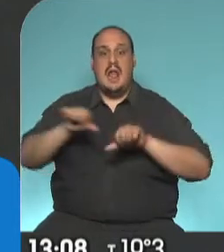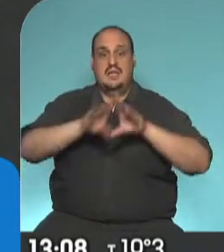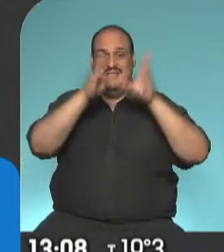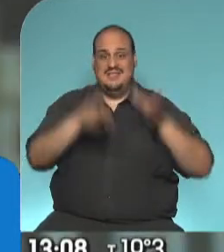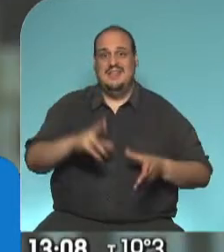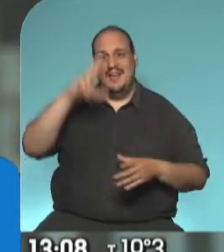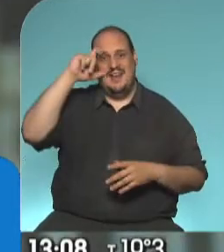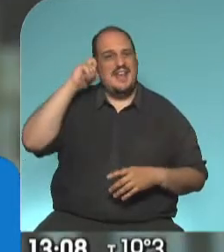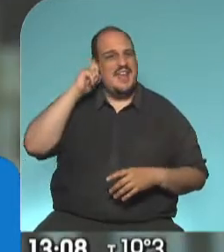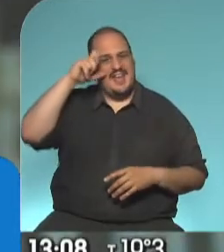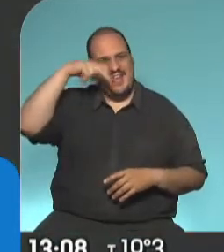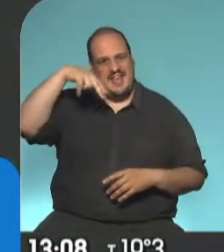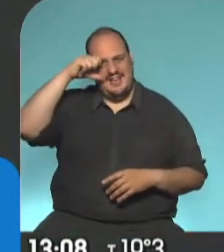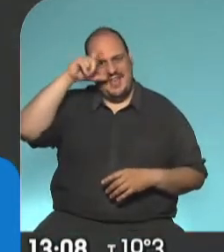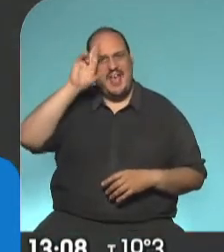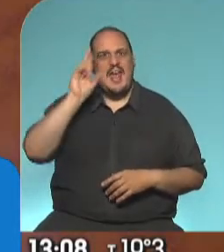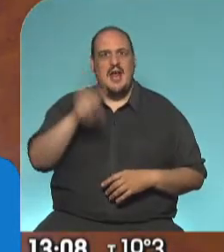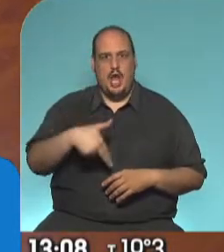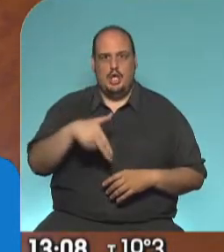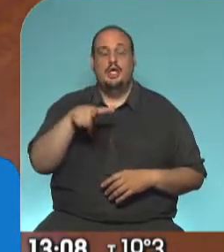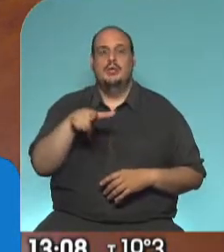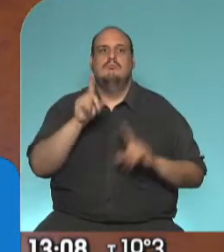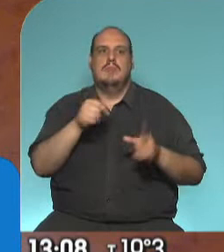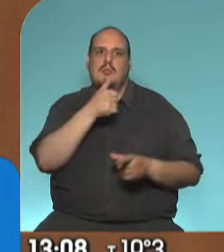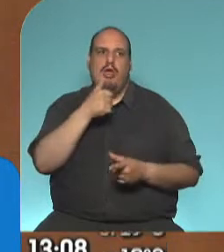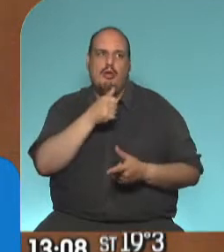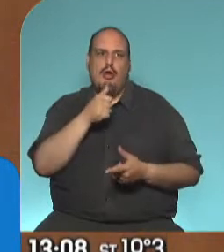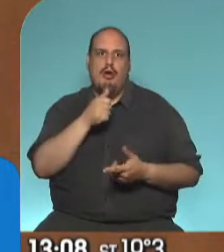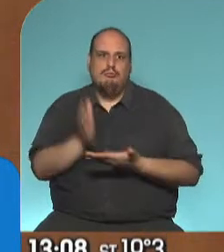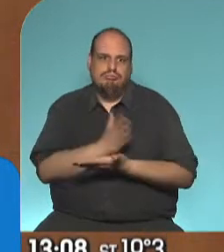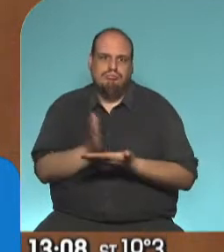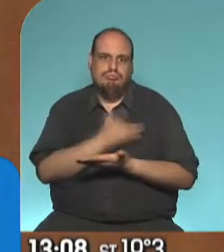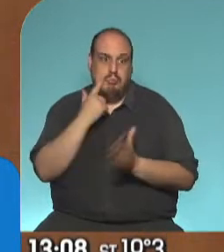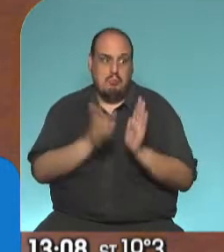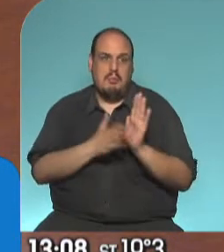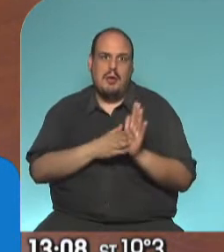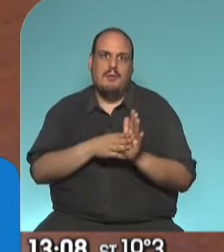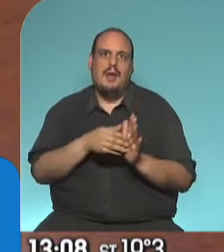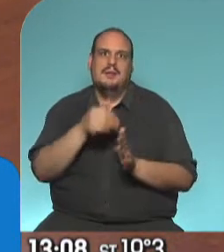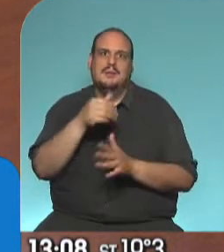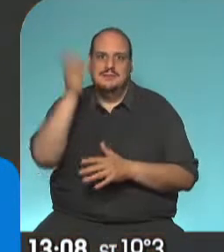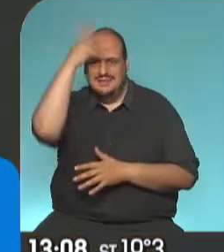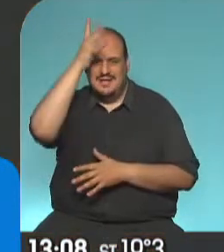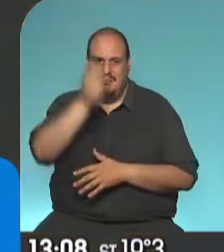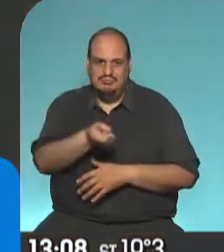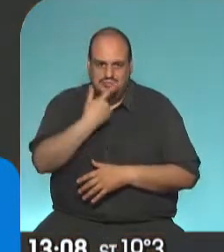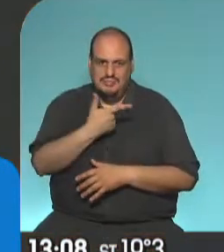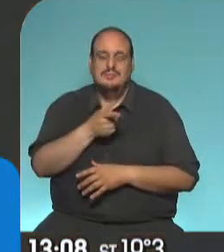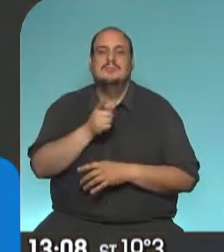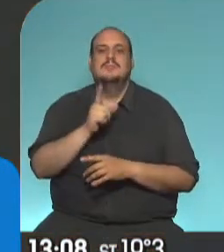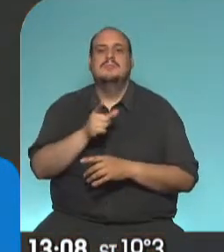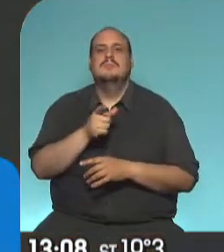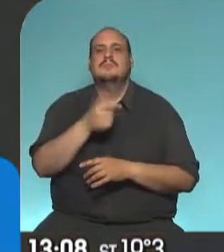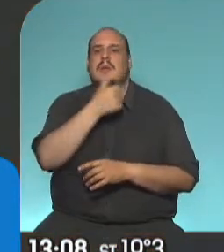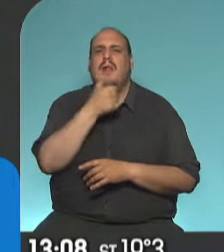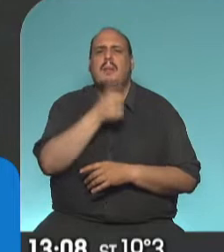Regeneron, que es el que produce la droga experimental que le dieron a Trump. El cóctel que es